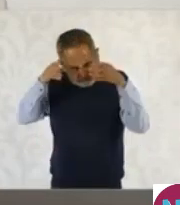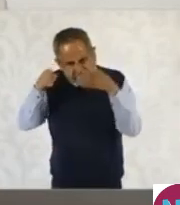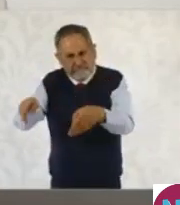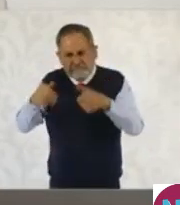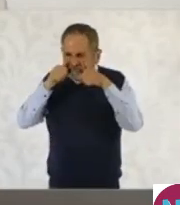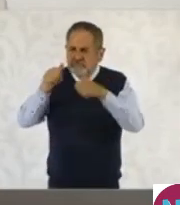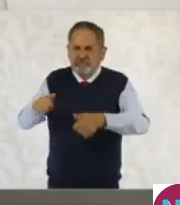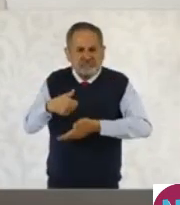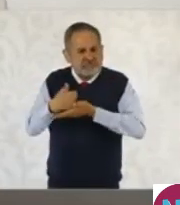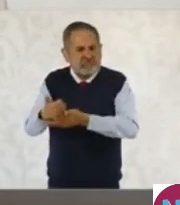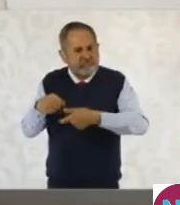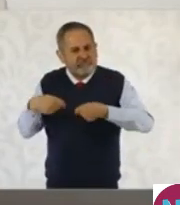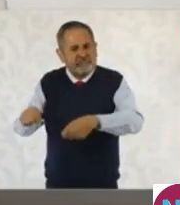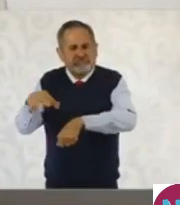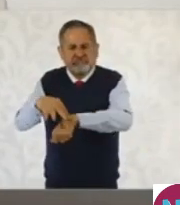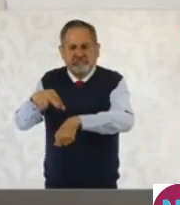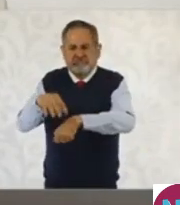favor.